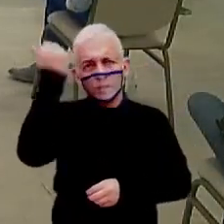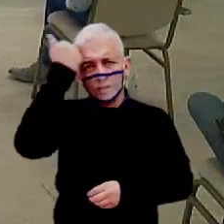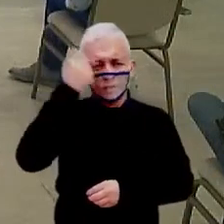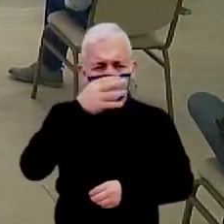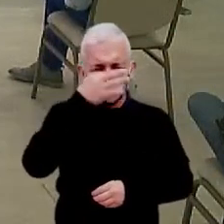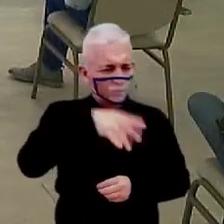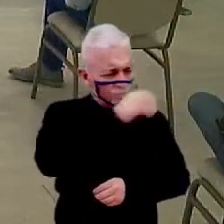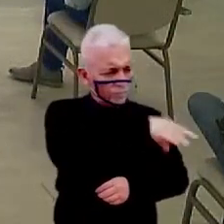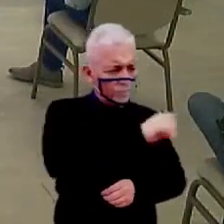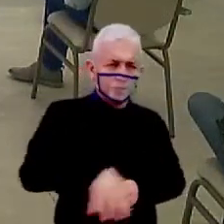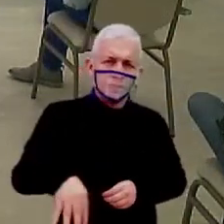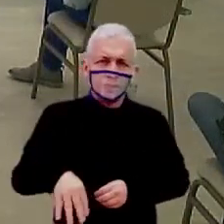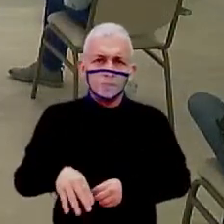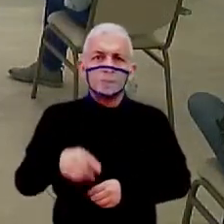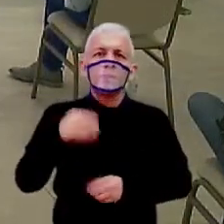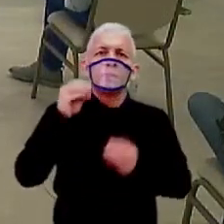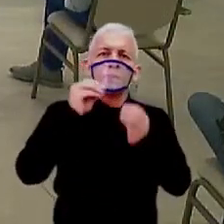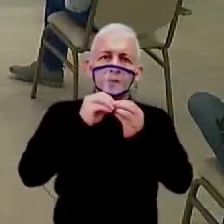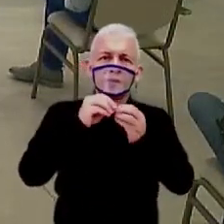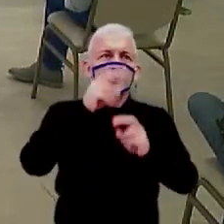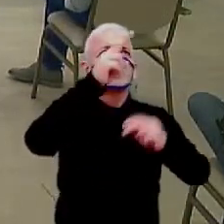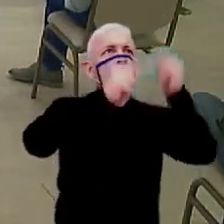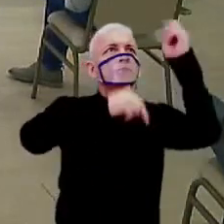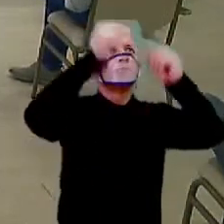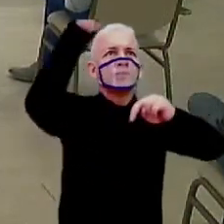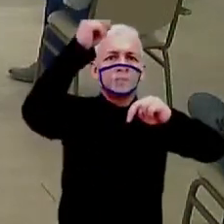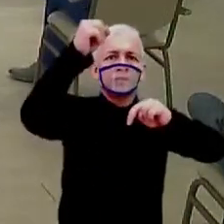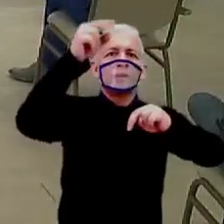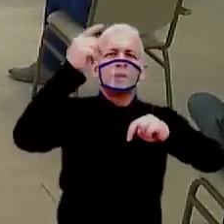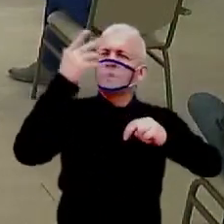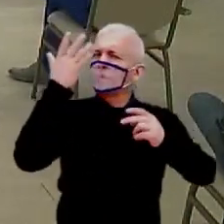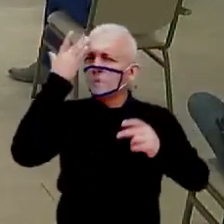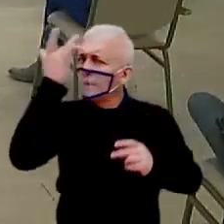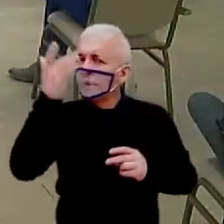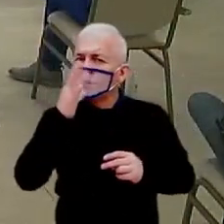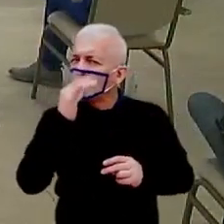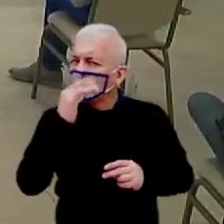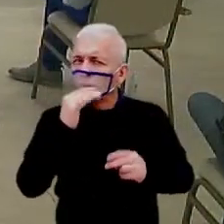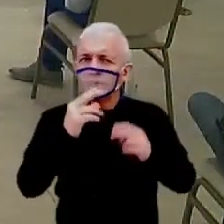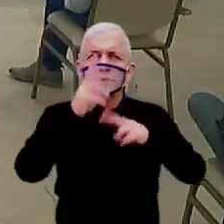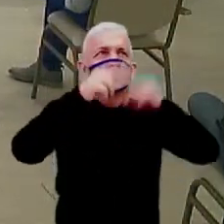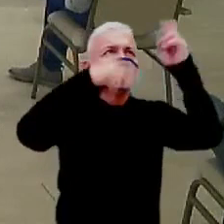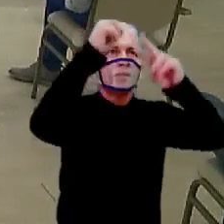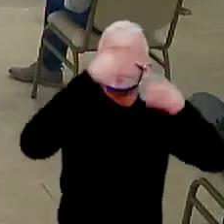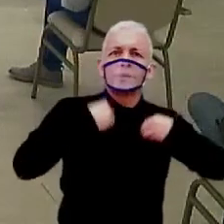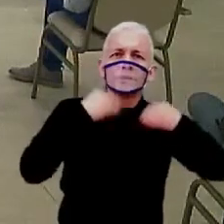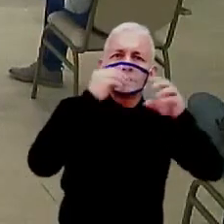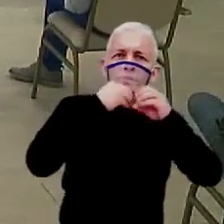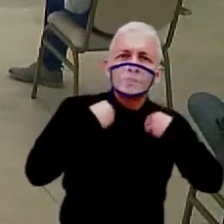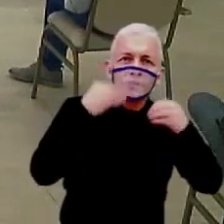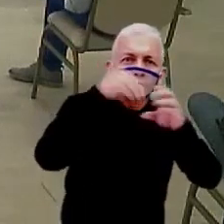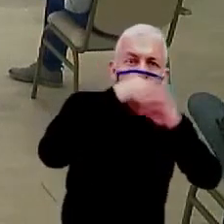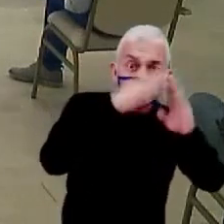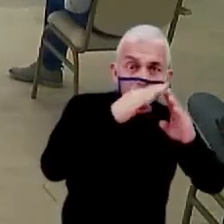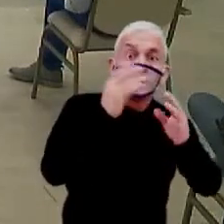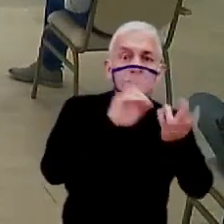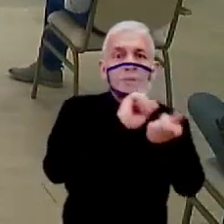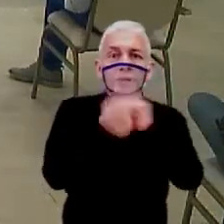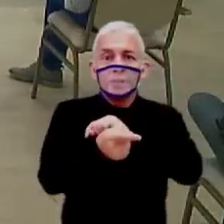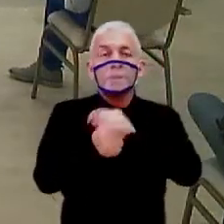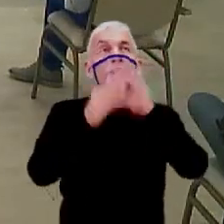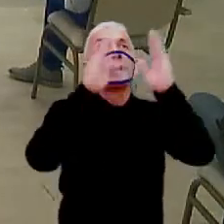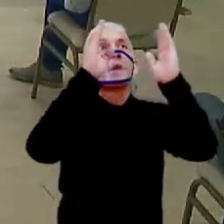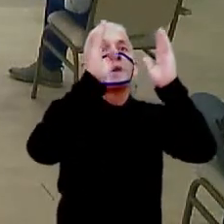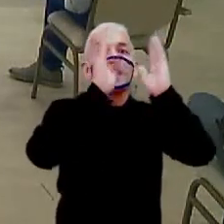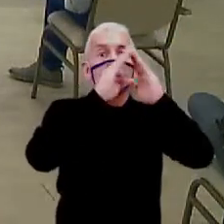emblemáticos, que existan mayores viviendas en el centro de Barranquilla, la actualización del PEM, una unidad de